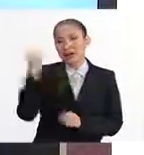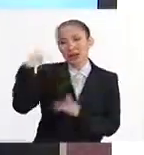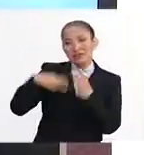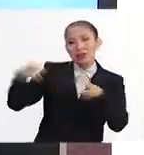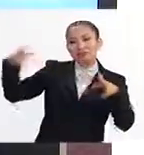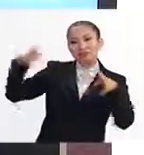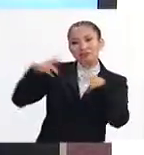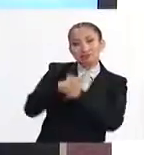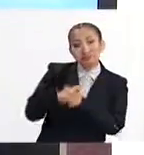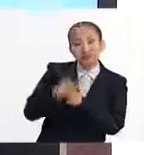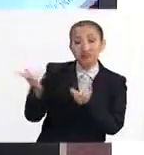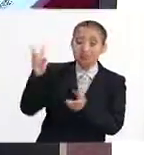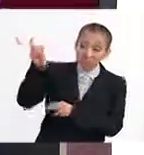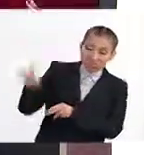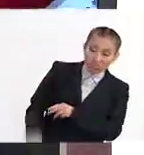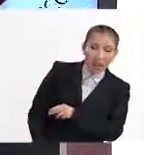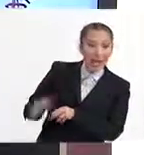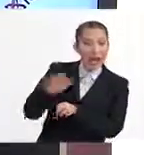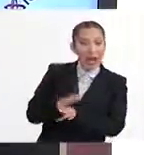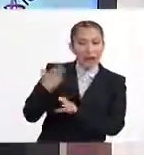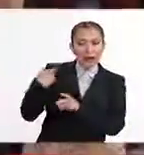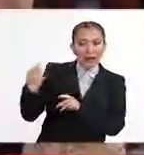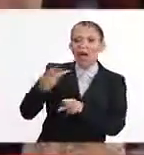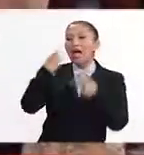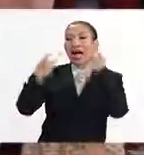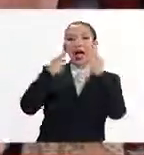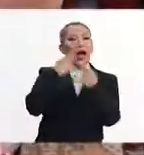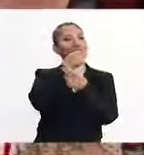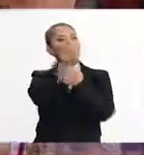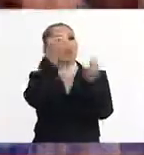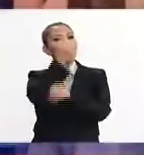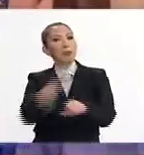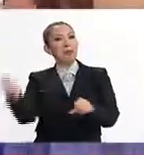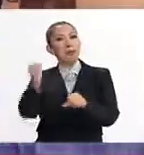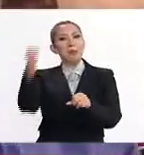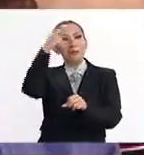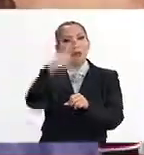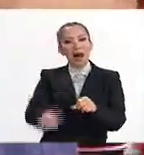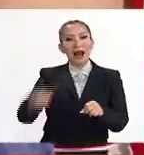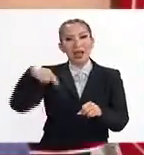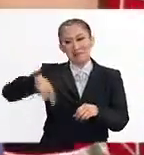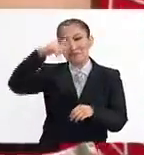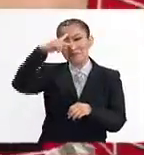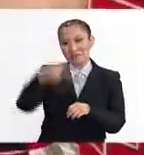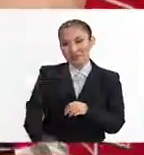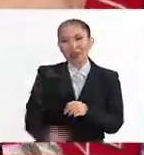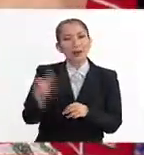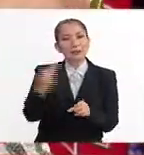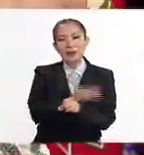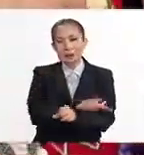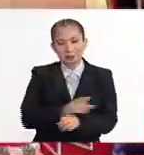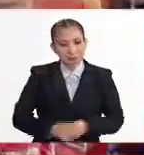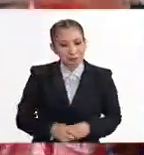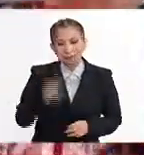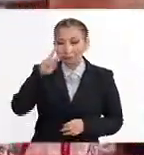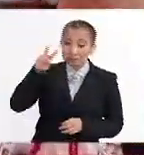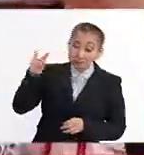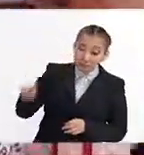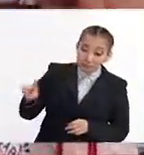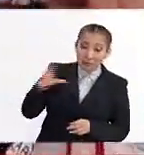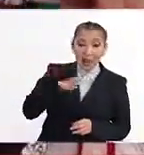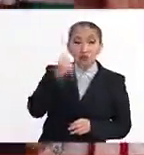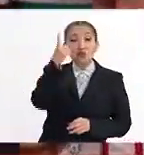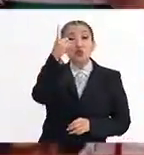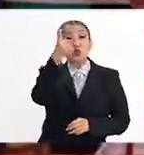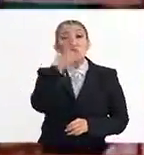una pelea, sin duda alguna, la más mediática de los últimos 20 años para el pugilismo mexicano. ¿Y qué sucedió? Que solamente hubo